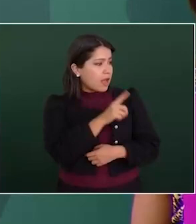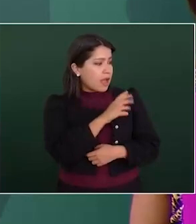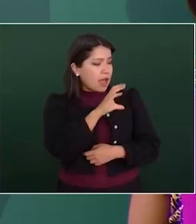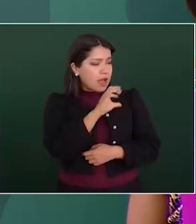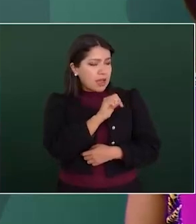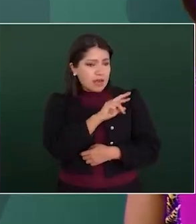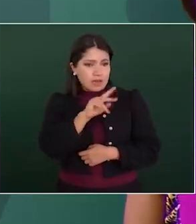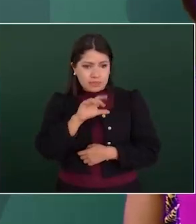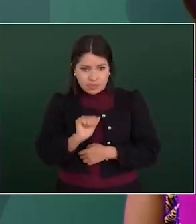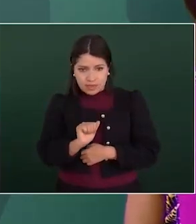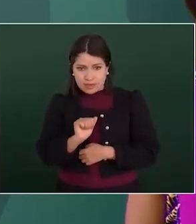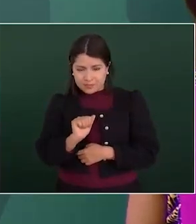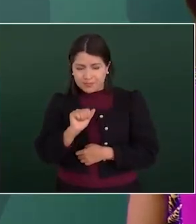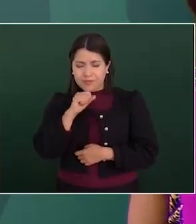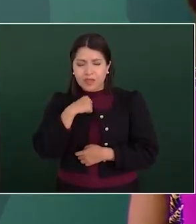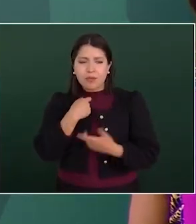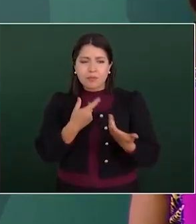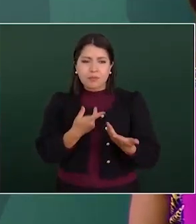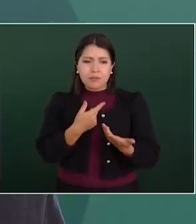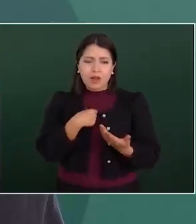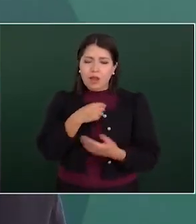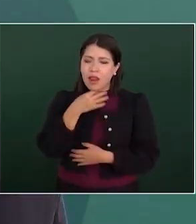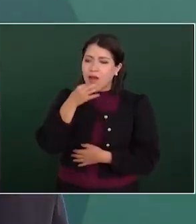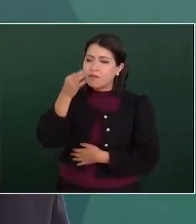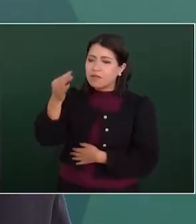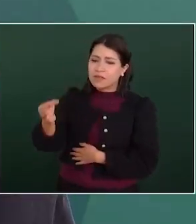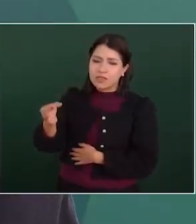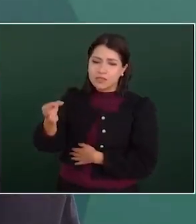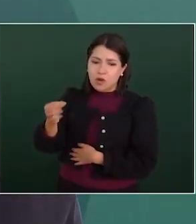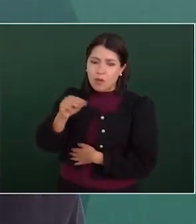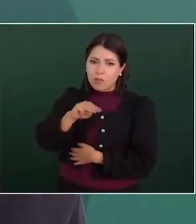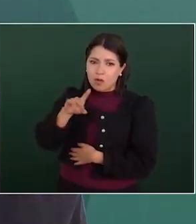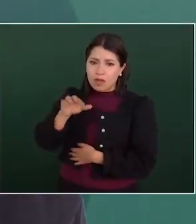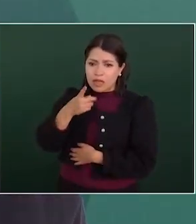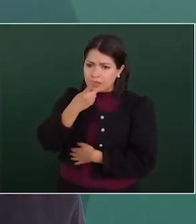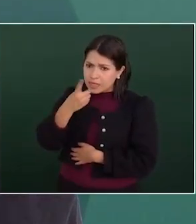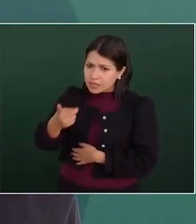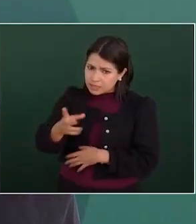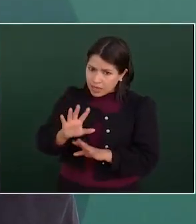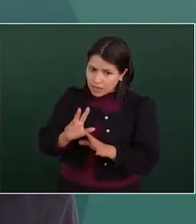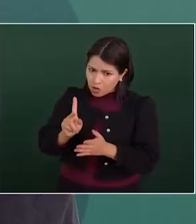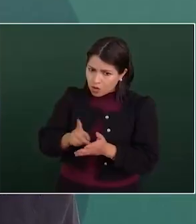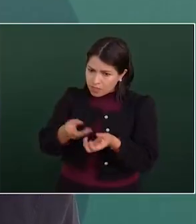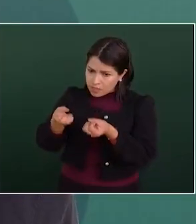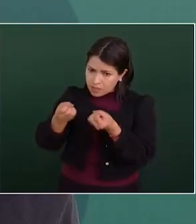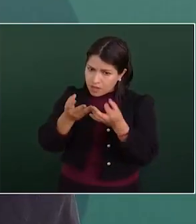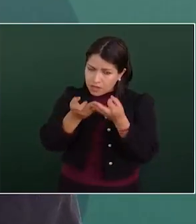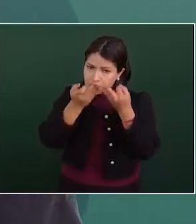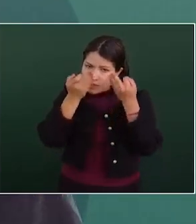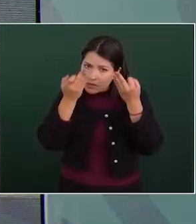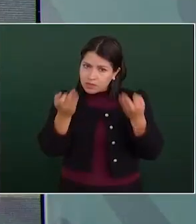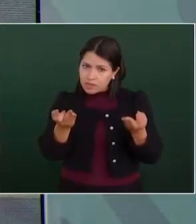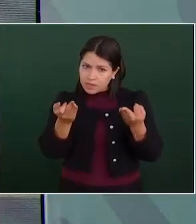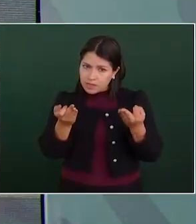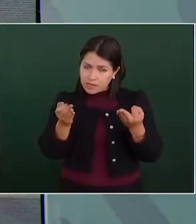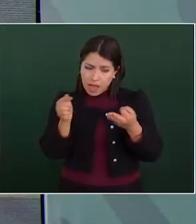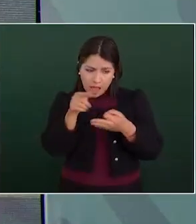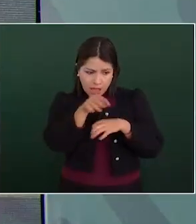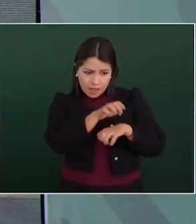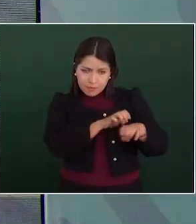telegrama al general Mújica ordenándole que le devolviera la tierra a la